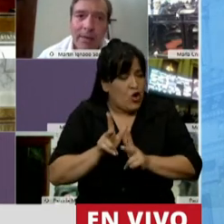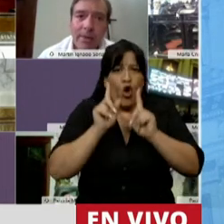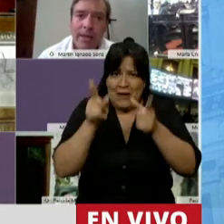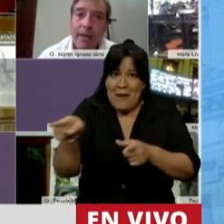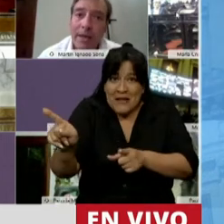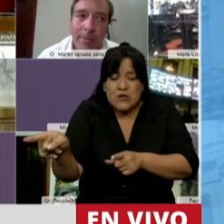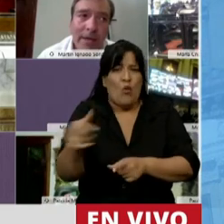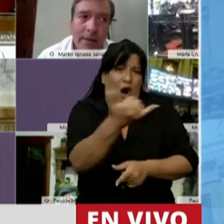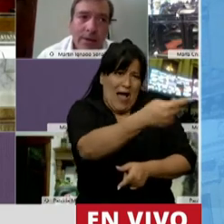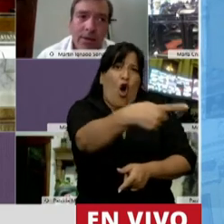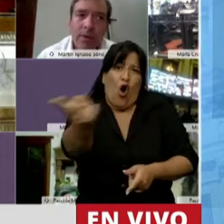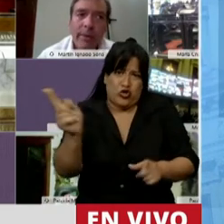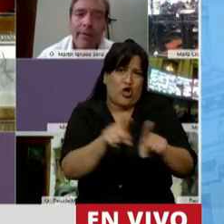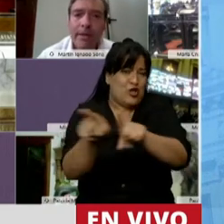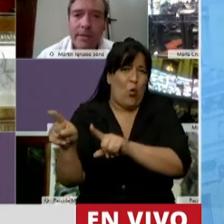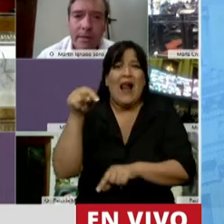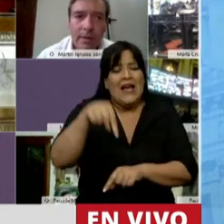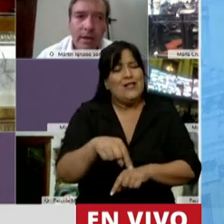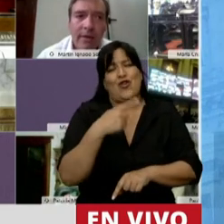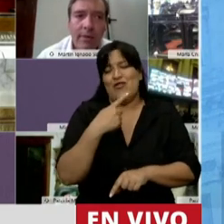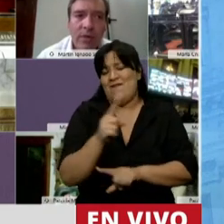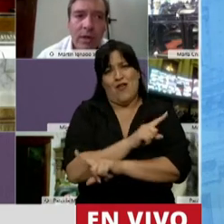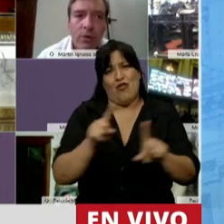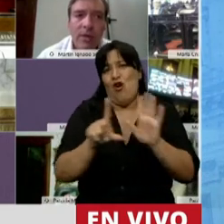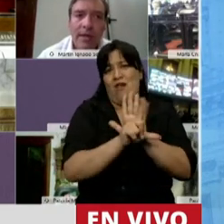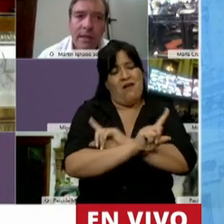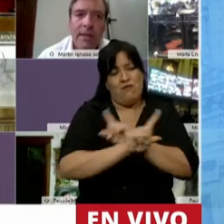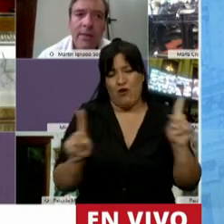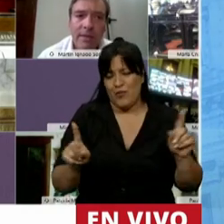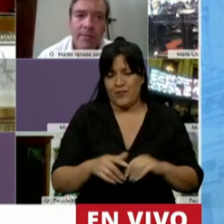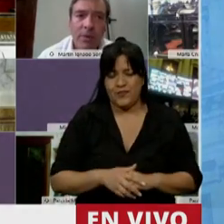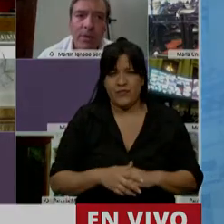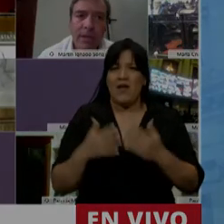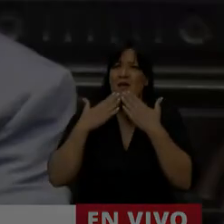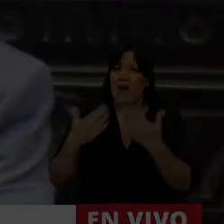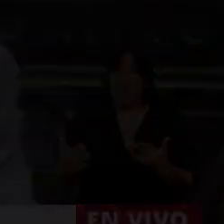República Argentina. Esto es lo que tenemos que evitar esta noche. Muchas gracias, presidente. Gracias, diputado.